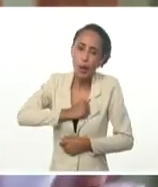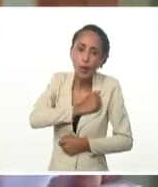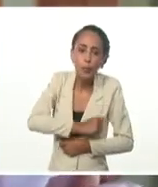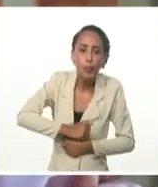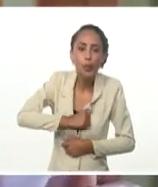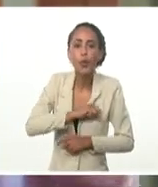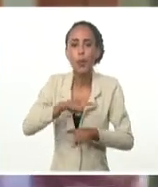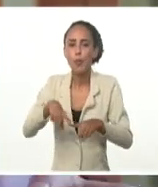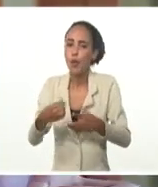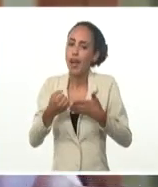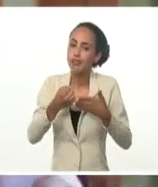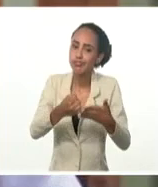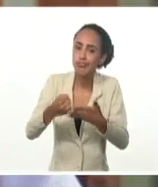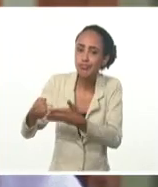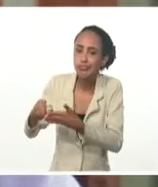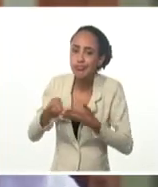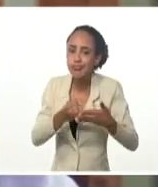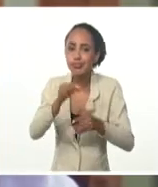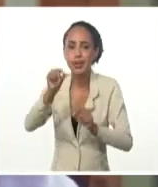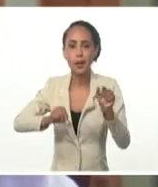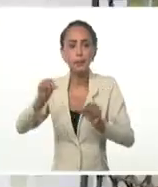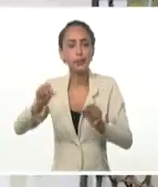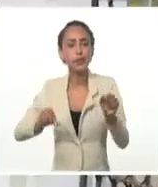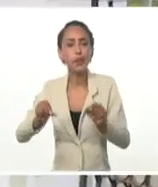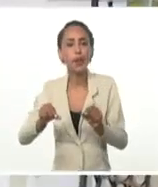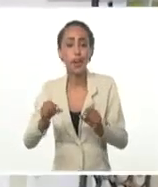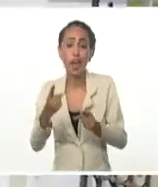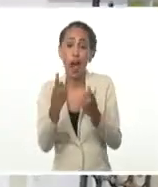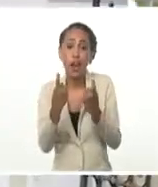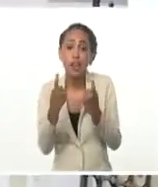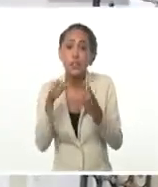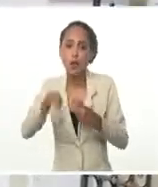la solidaridad humana. Es una exigencia de nuestra época.